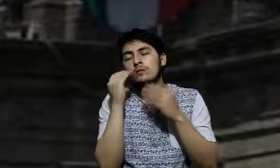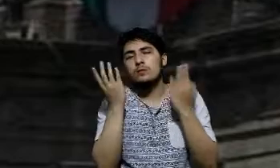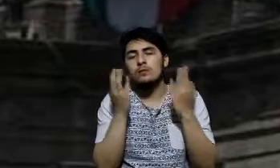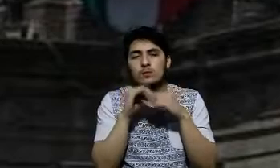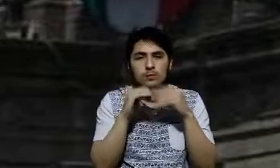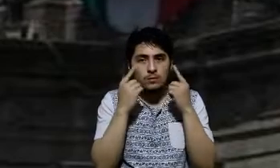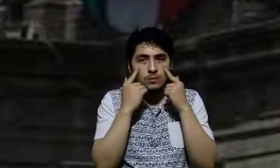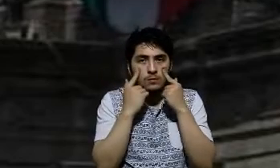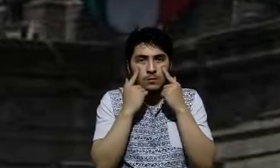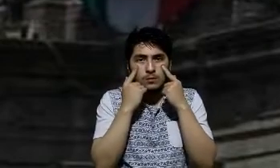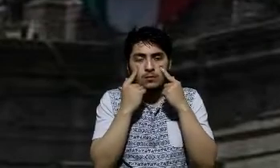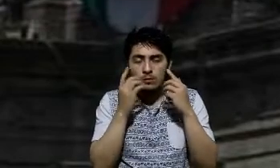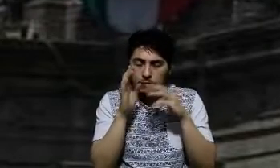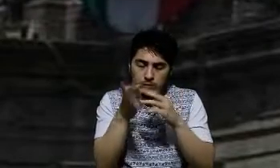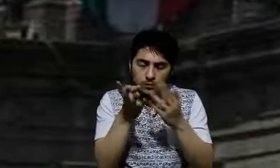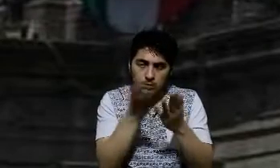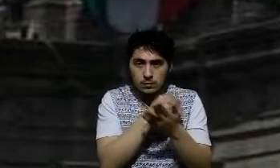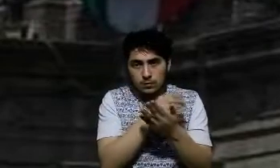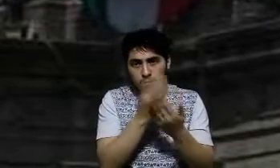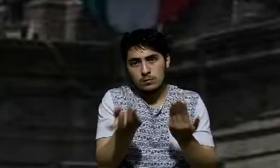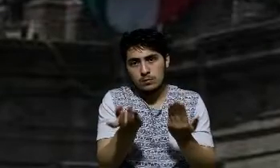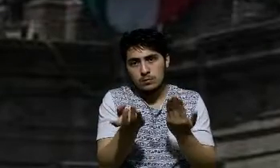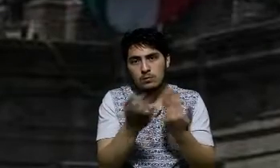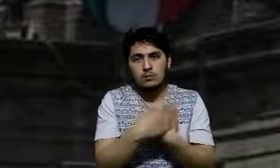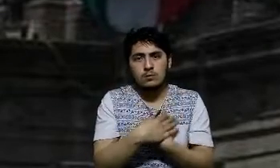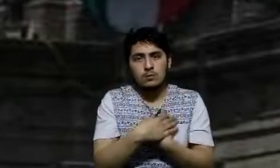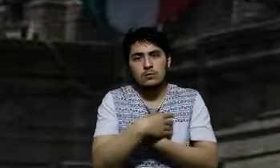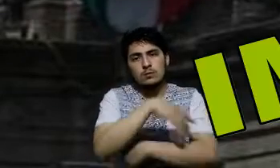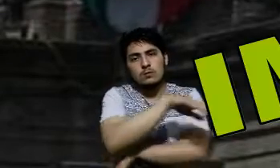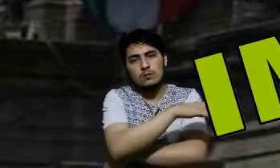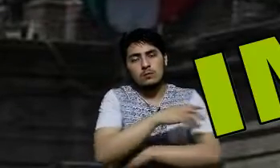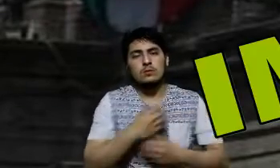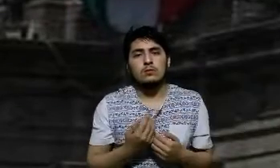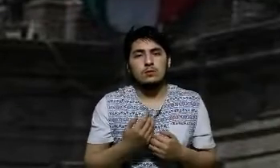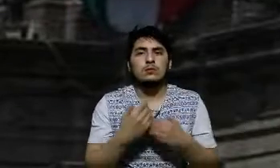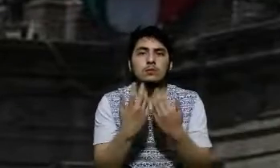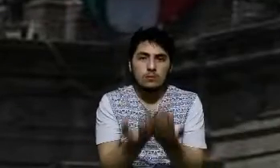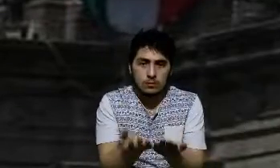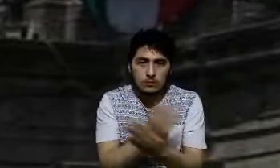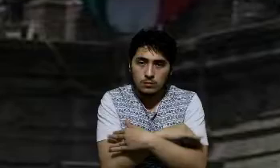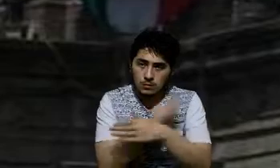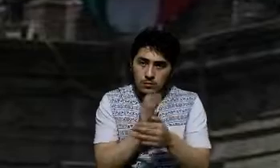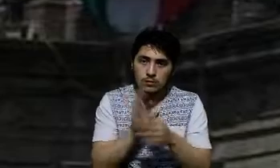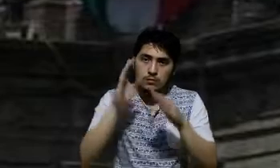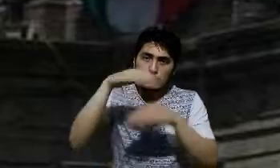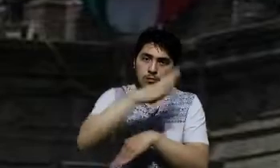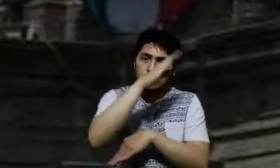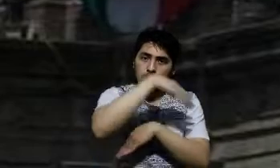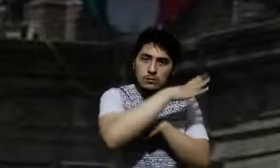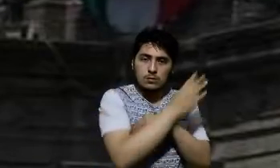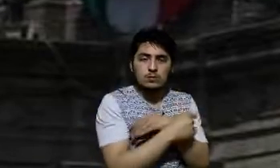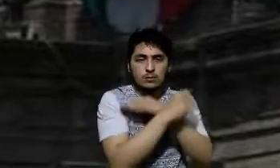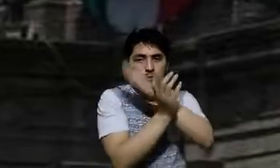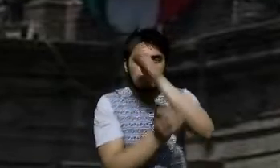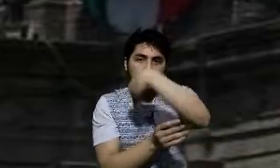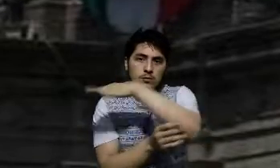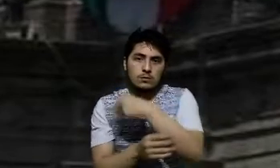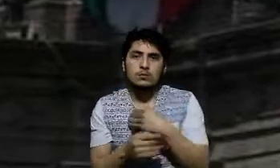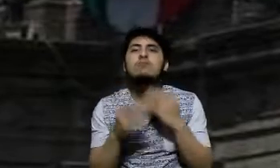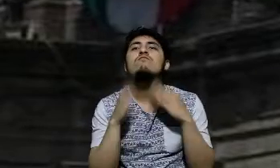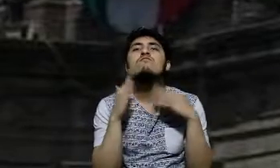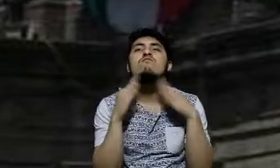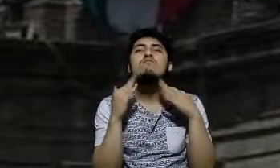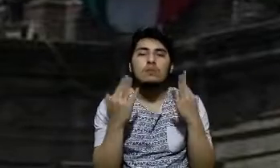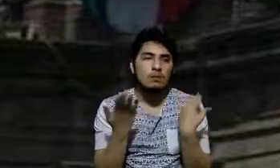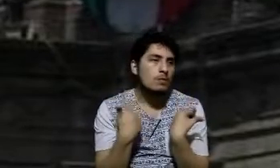chula, ahí funciona un país. Las pensiones se pagan del impuesto del público. Pero no se preocupe. Parejo,